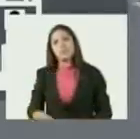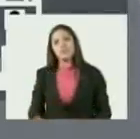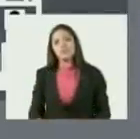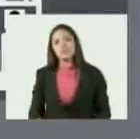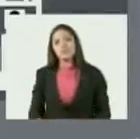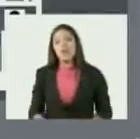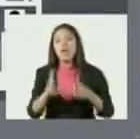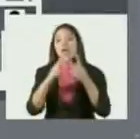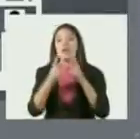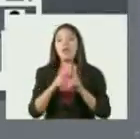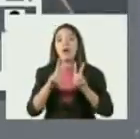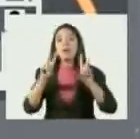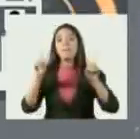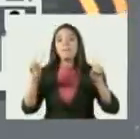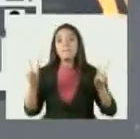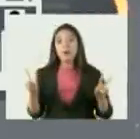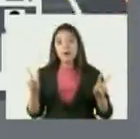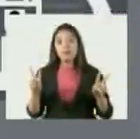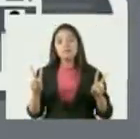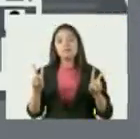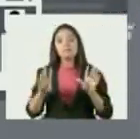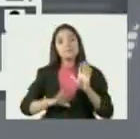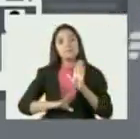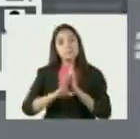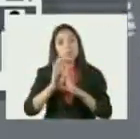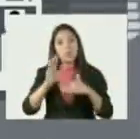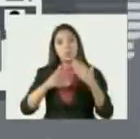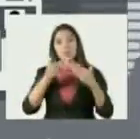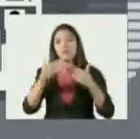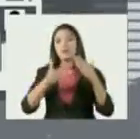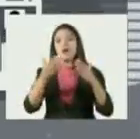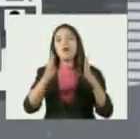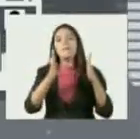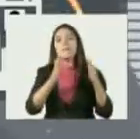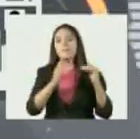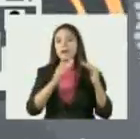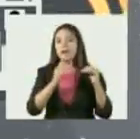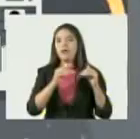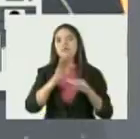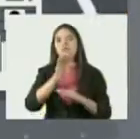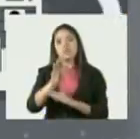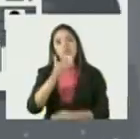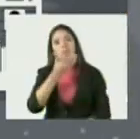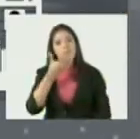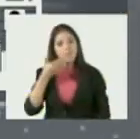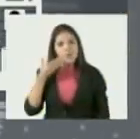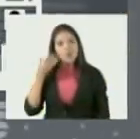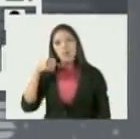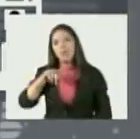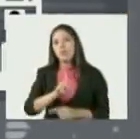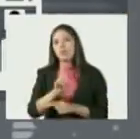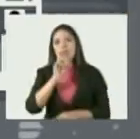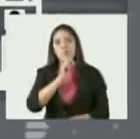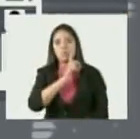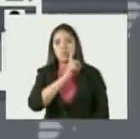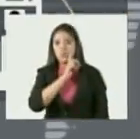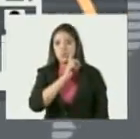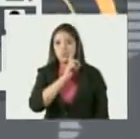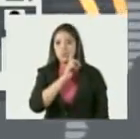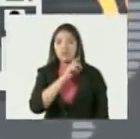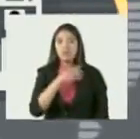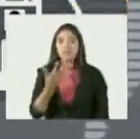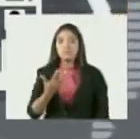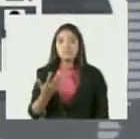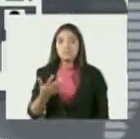La paz, la prosperidad, la esperanza de un futuro mejor, tiene un solo nombre, tiene un